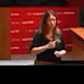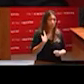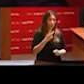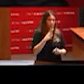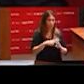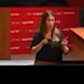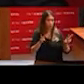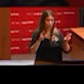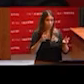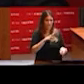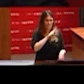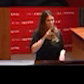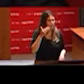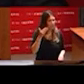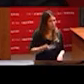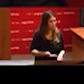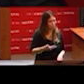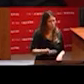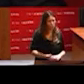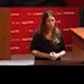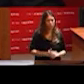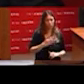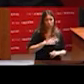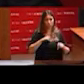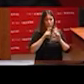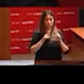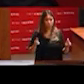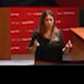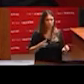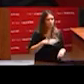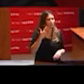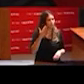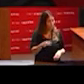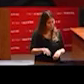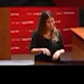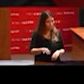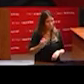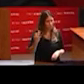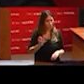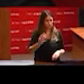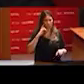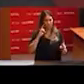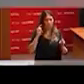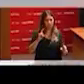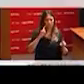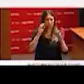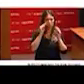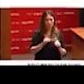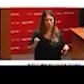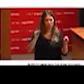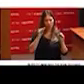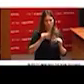eh Como valores nuestra organización es es capaz de de enseñar y de formar en